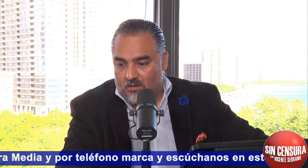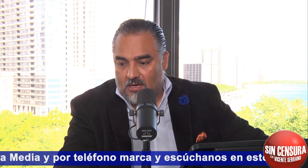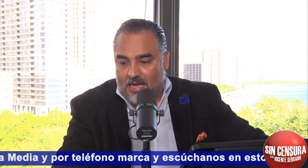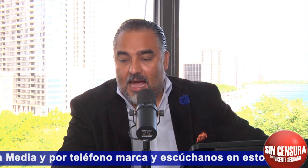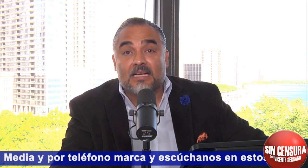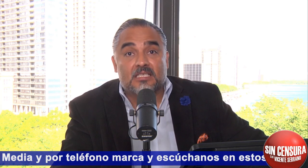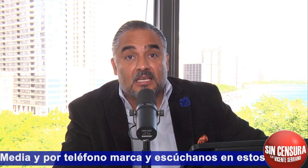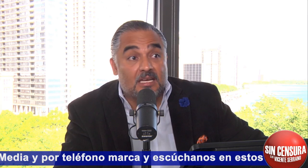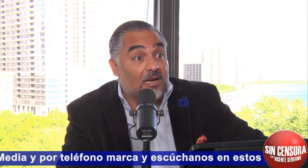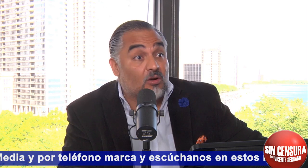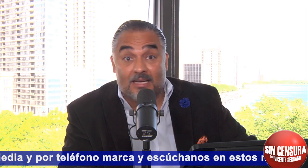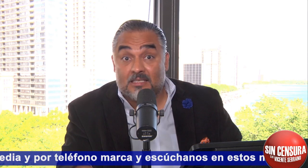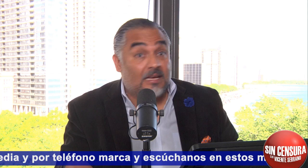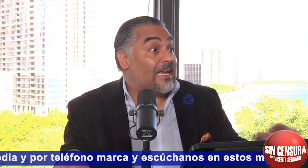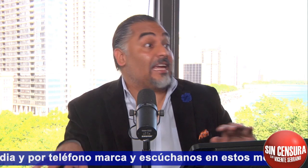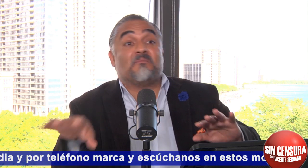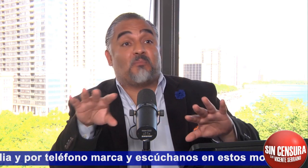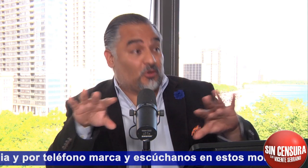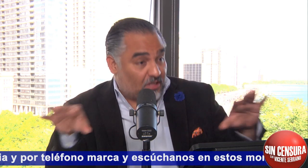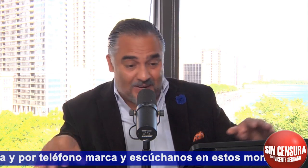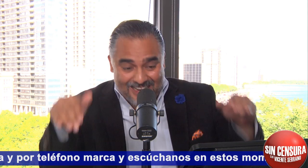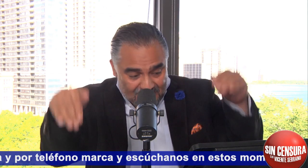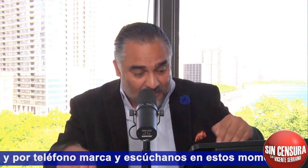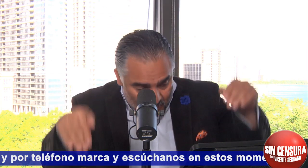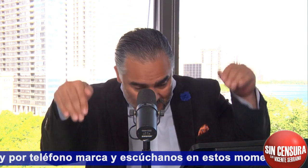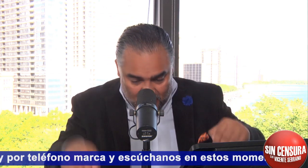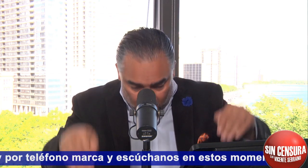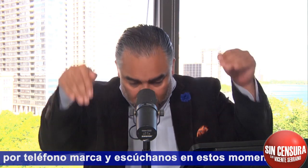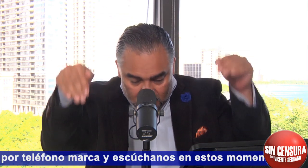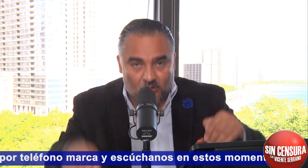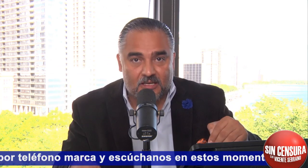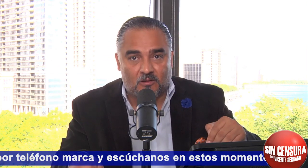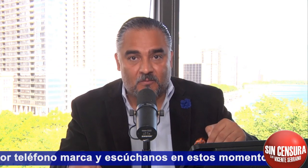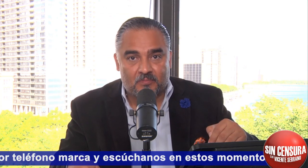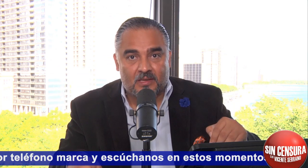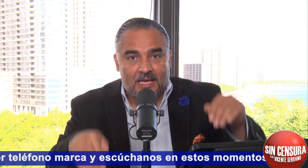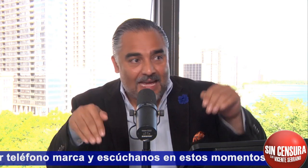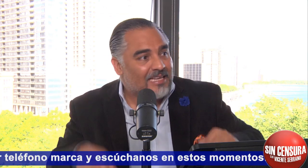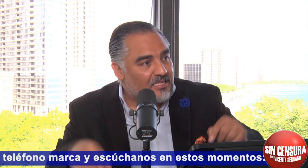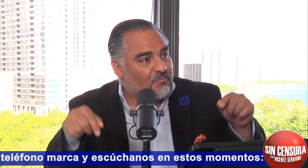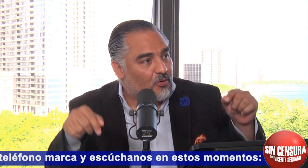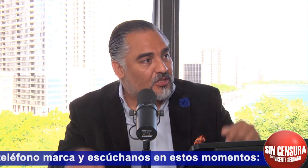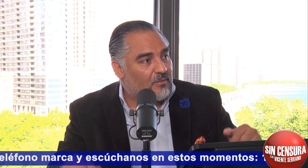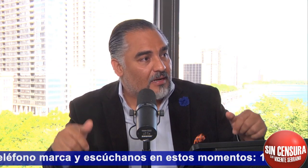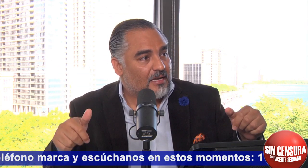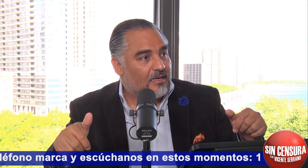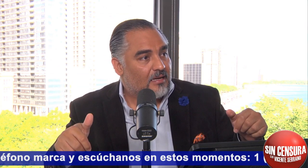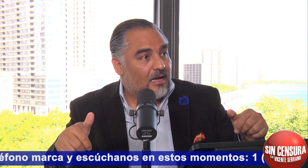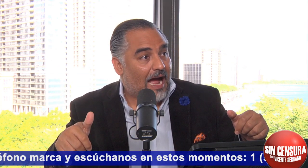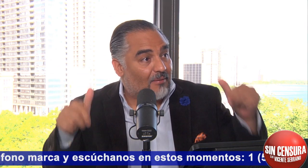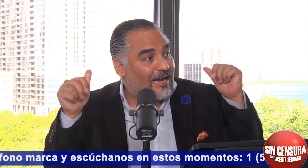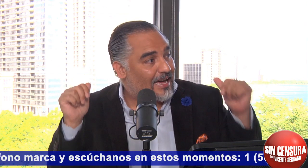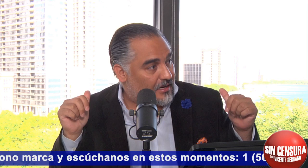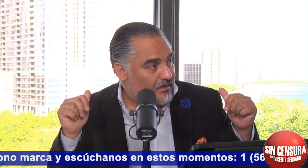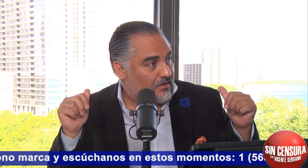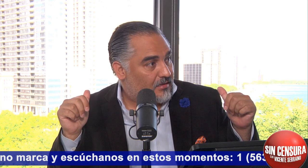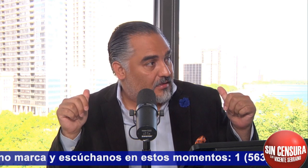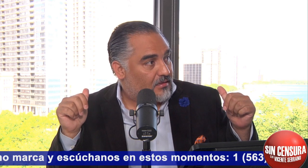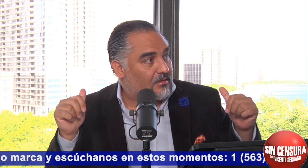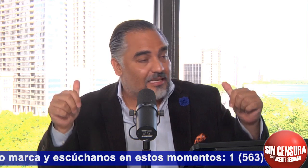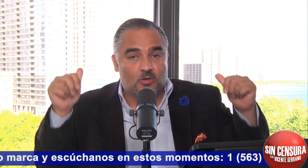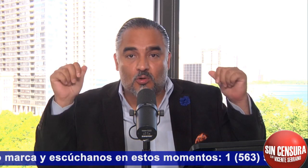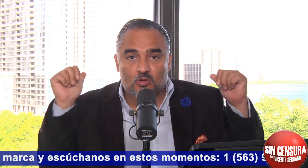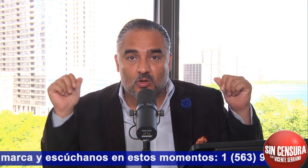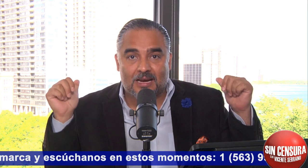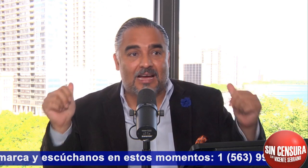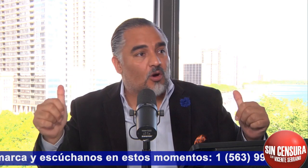productivo, exigir algo que es imposible. En este momento histórico, es imposible hablar